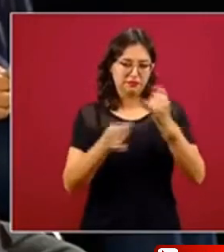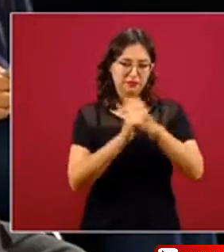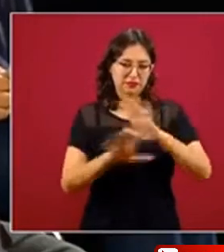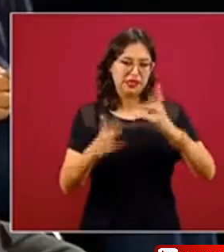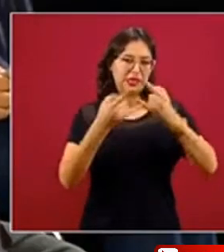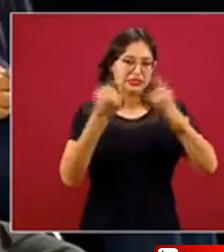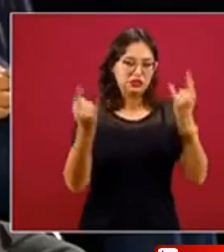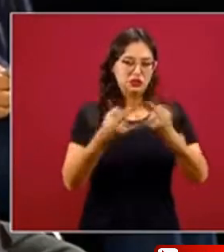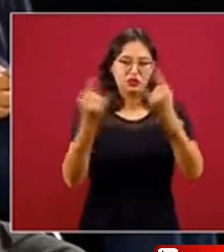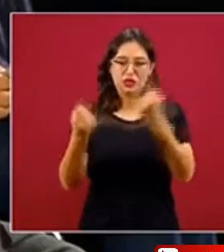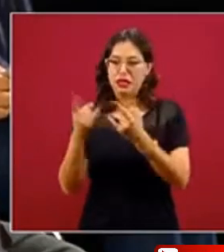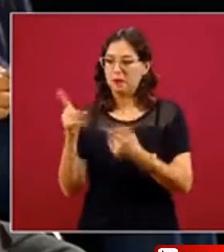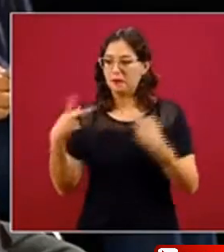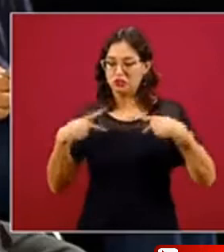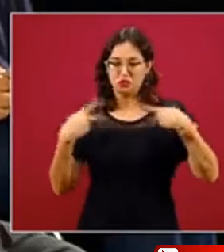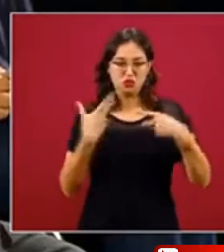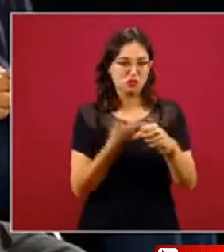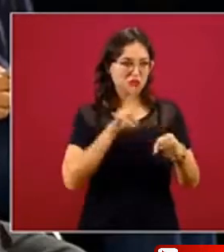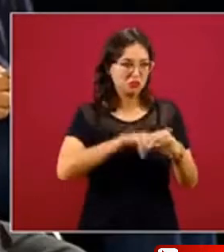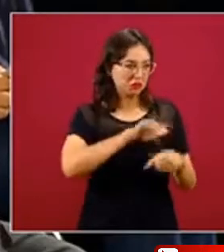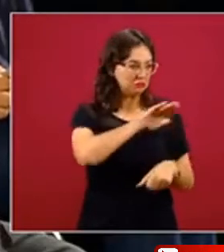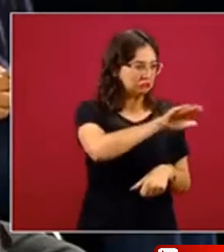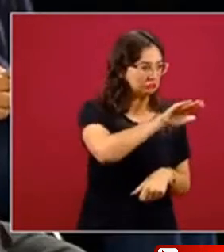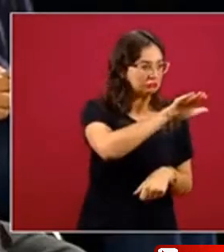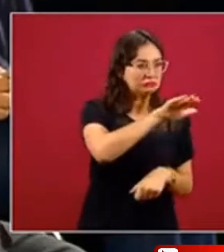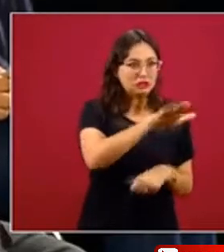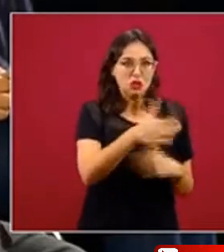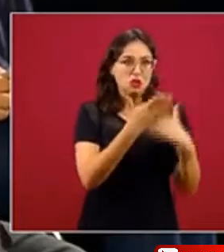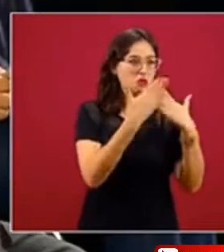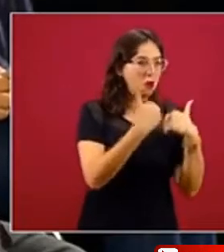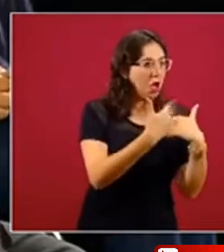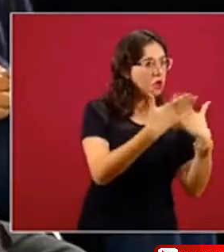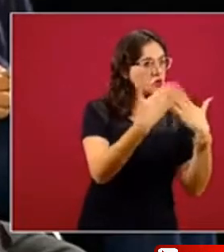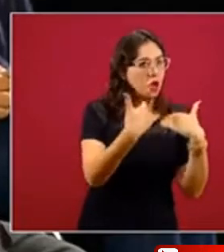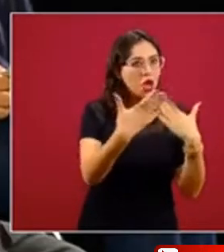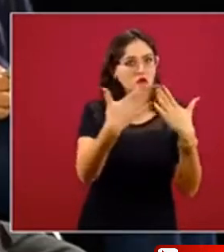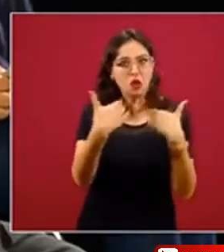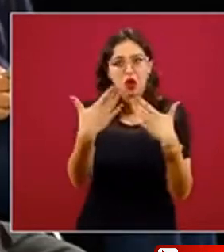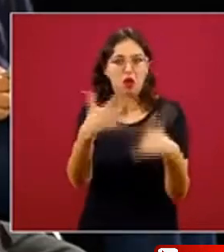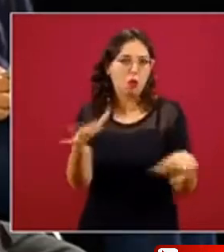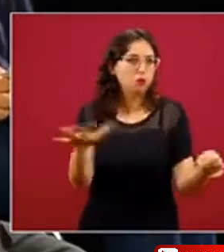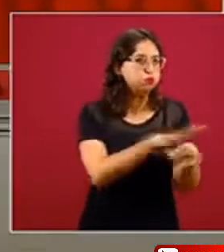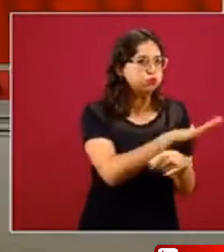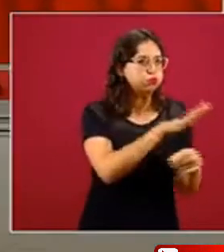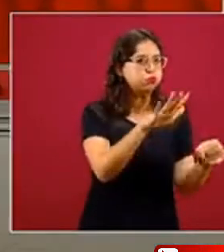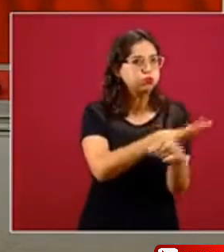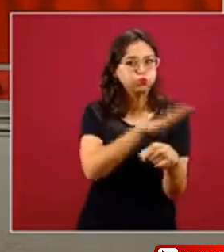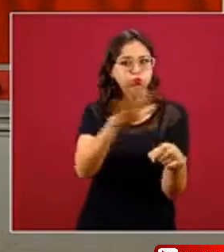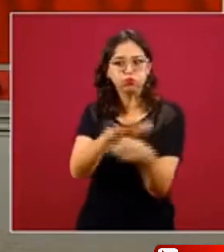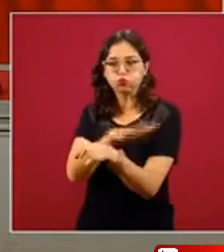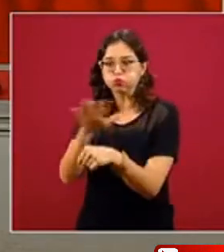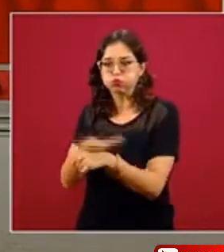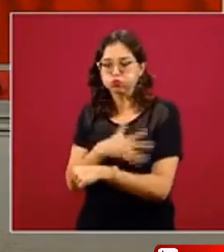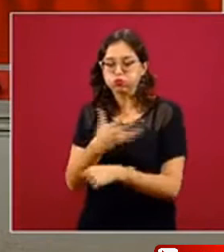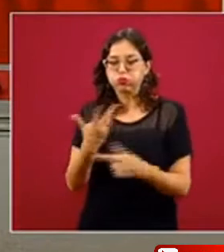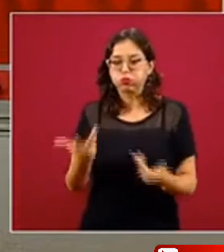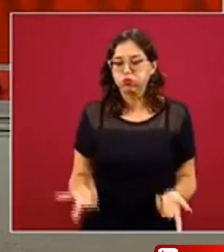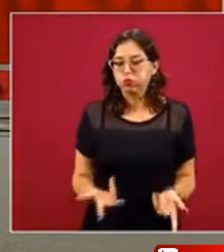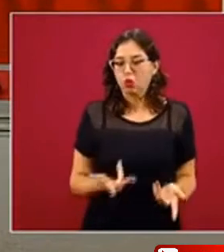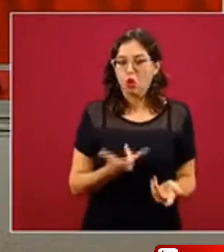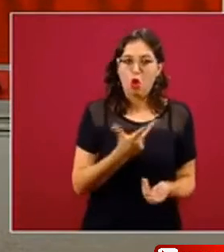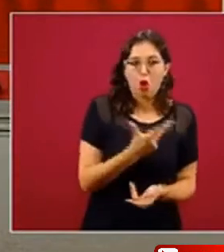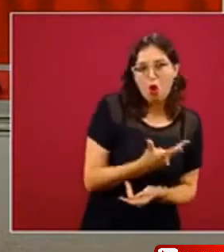estado recorriendo varios hospitales y no encuentran atención, o sea, 8,